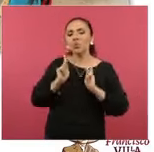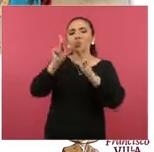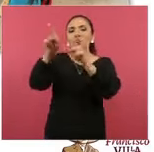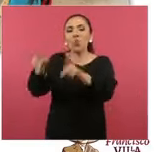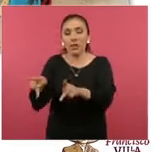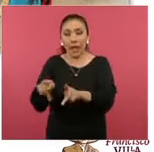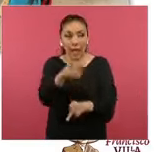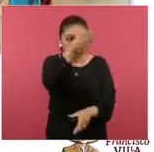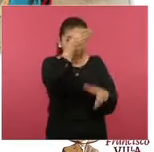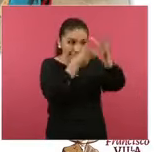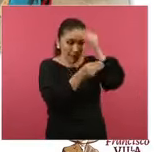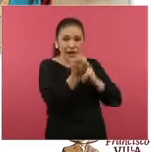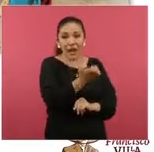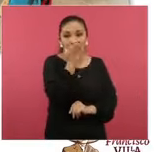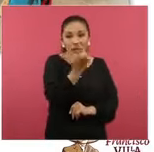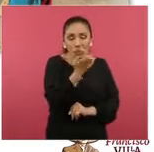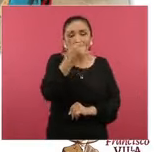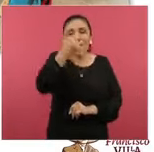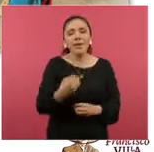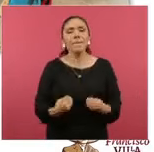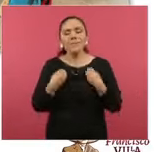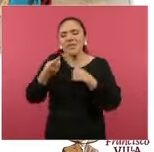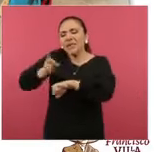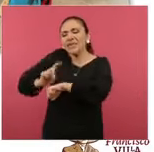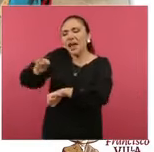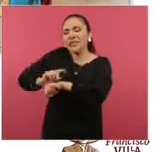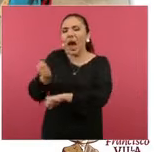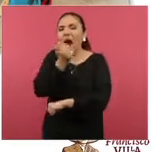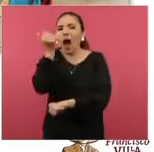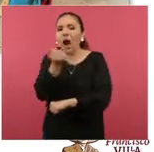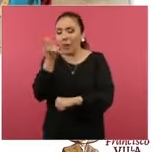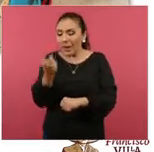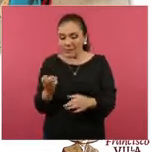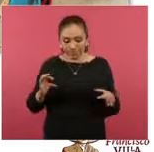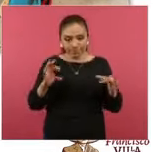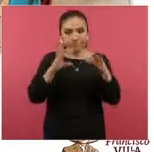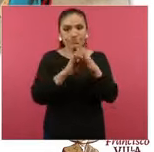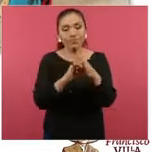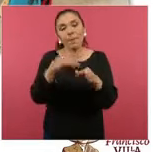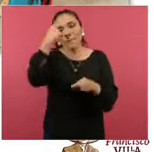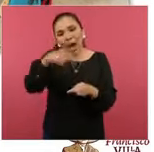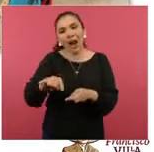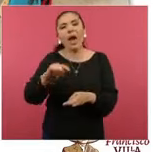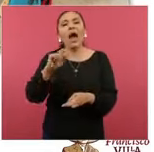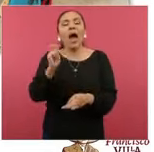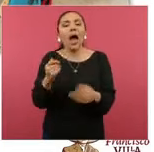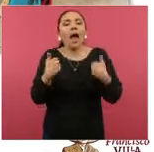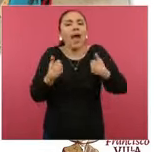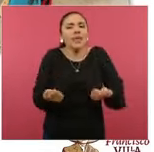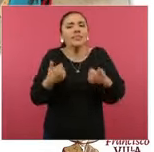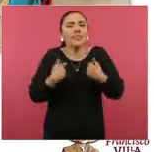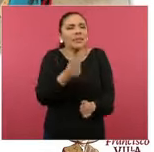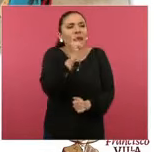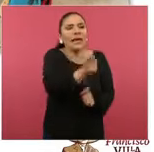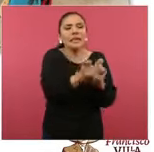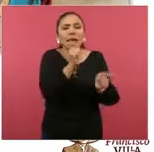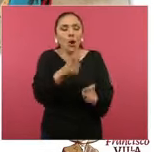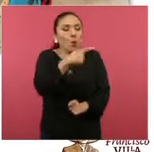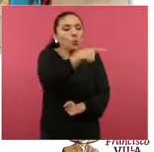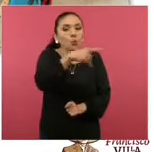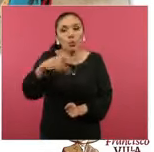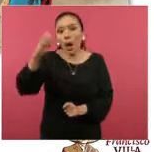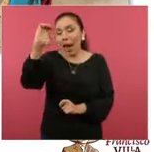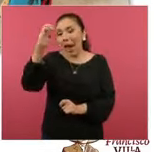contenidos escolares y el día a día de las y los alumnos, buscando asociarlos a experiencias